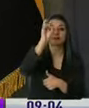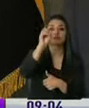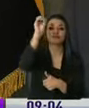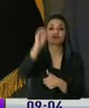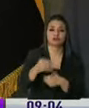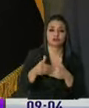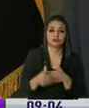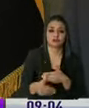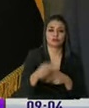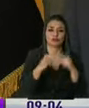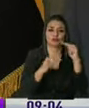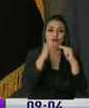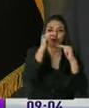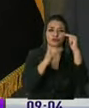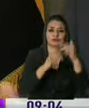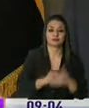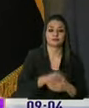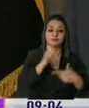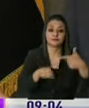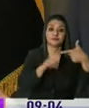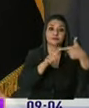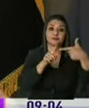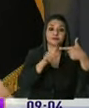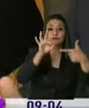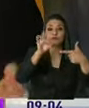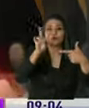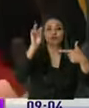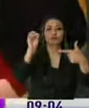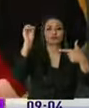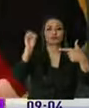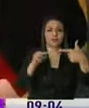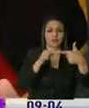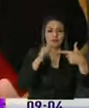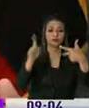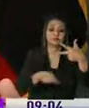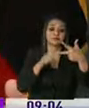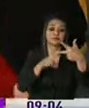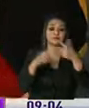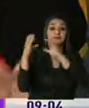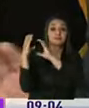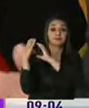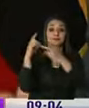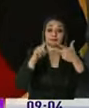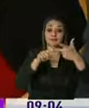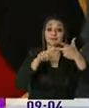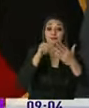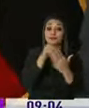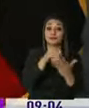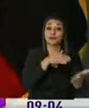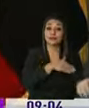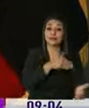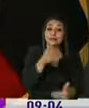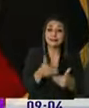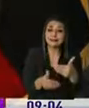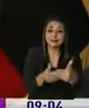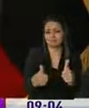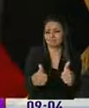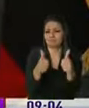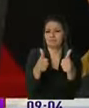avance, Tamisagua 92%. San Francisco es un proyecto que ha andado relativamente